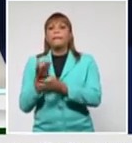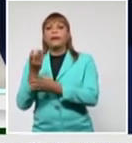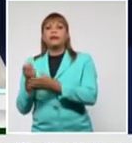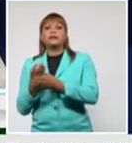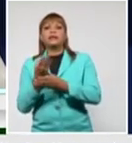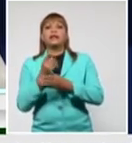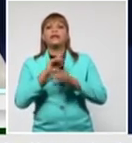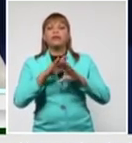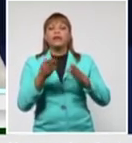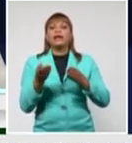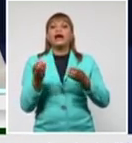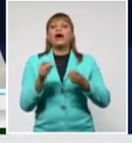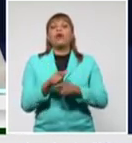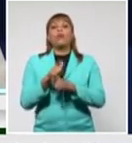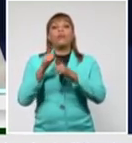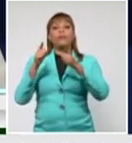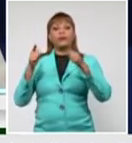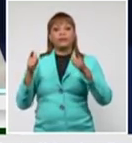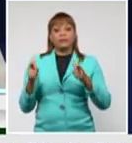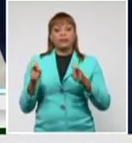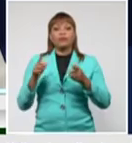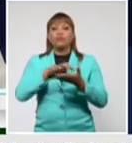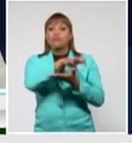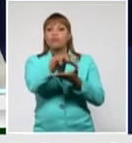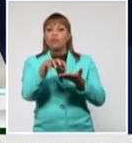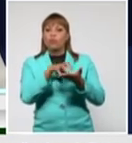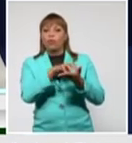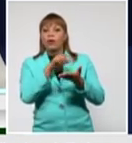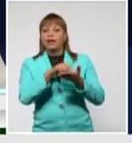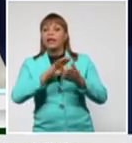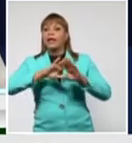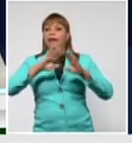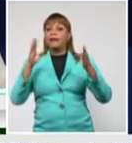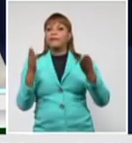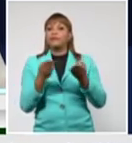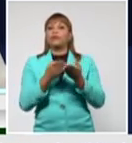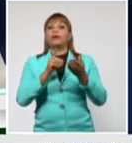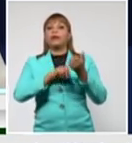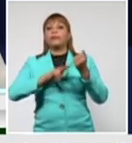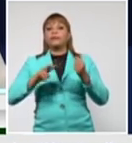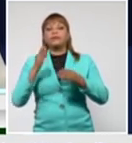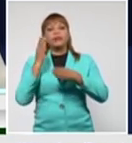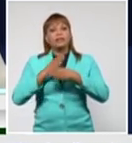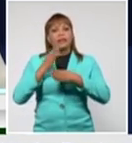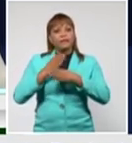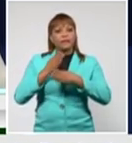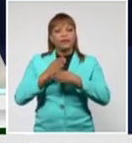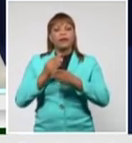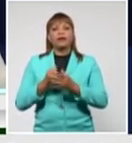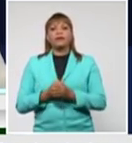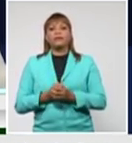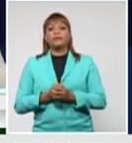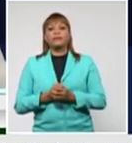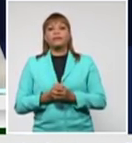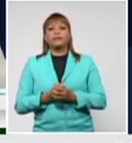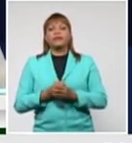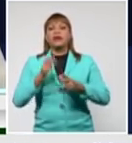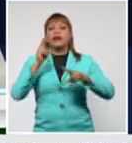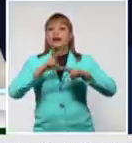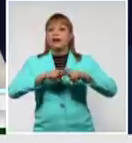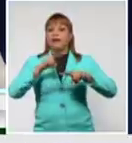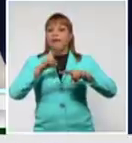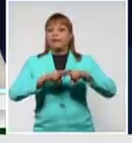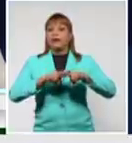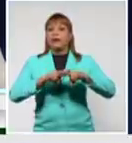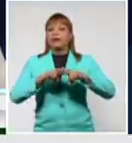ido incrementando en todos los territorios: Santiago, La Habana,